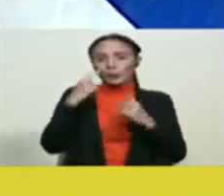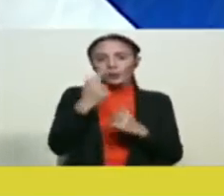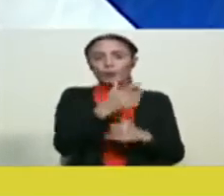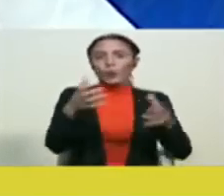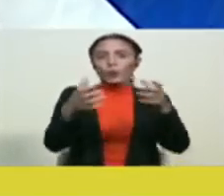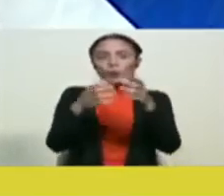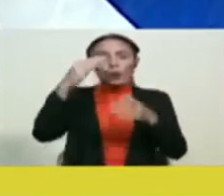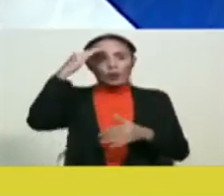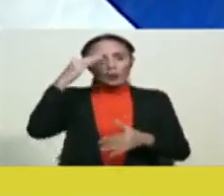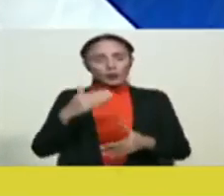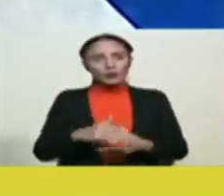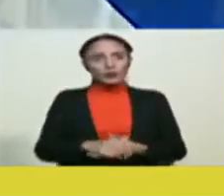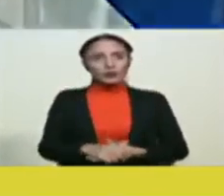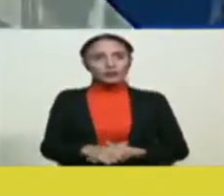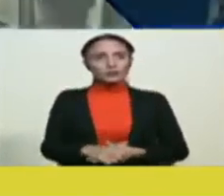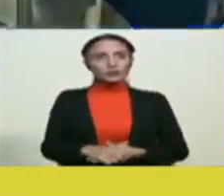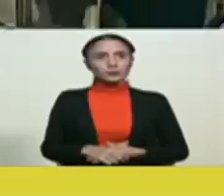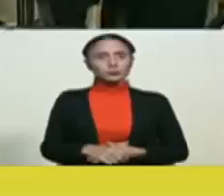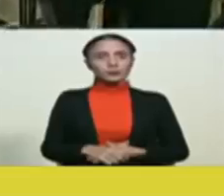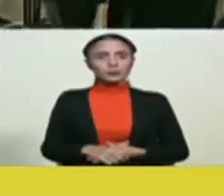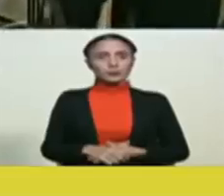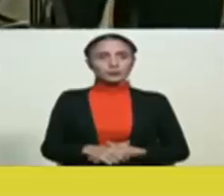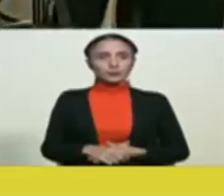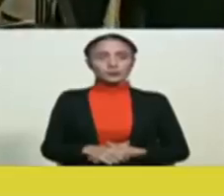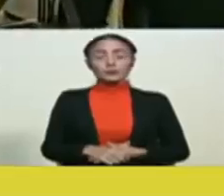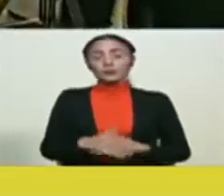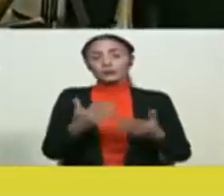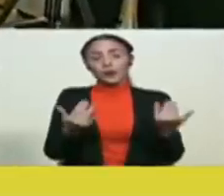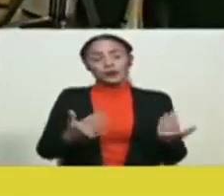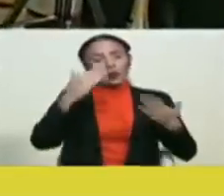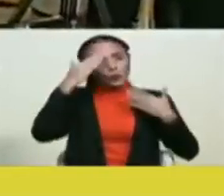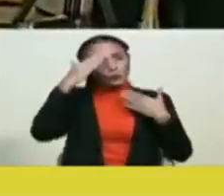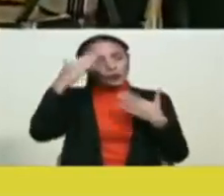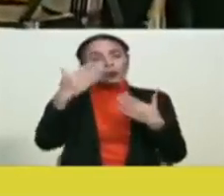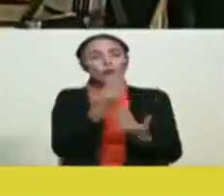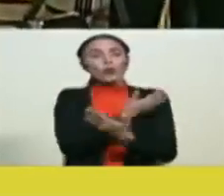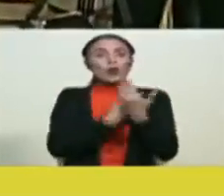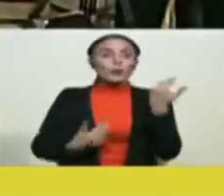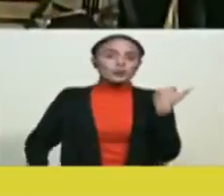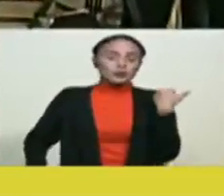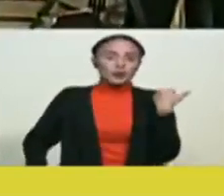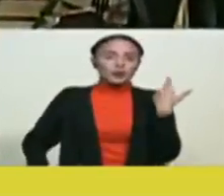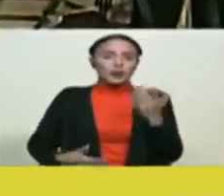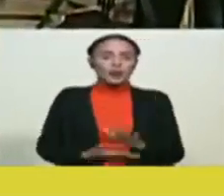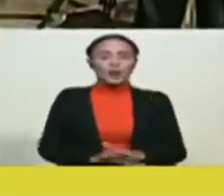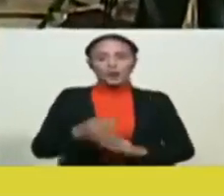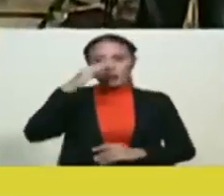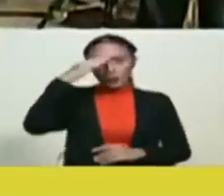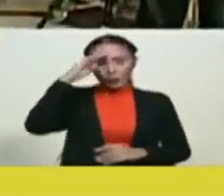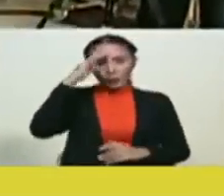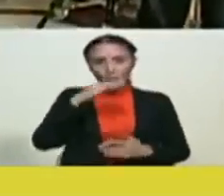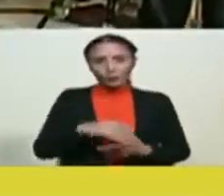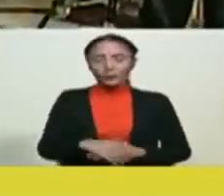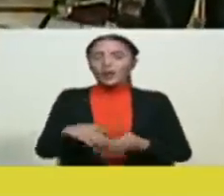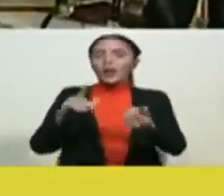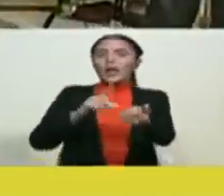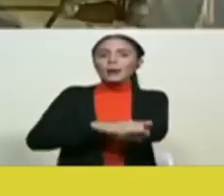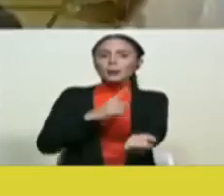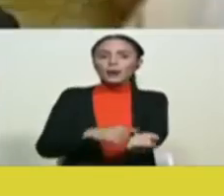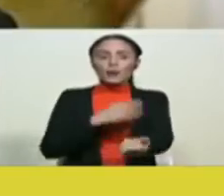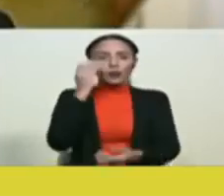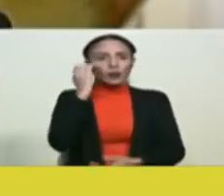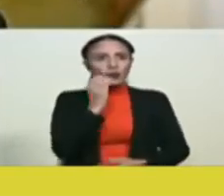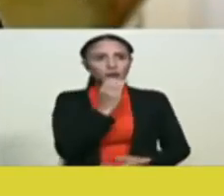nuestro hermano mayor raúl castro ruz desde aquí le enviamos un saludo revolucionario de cariño y admiración